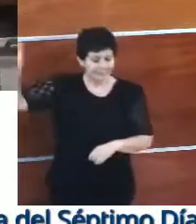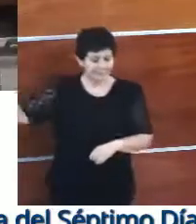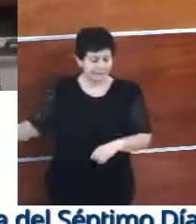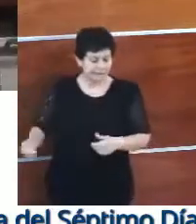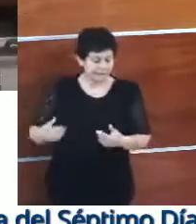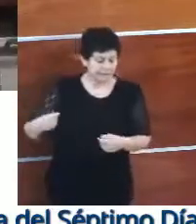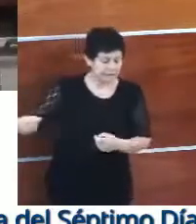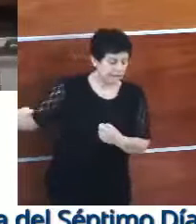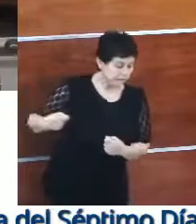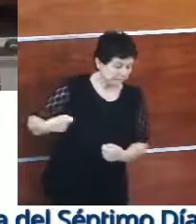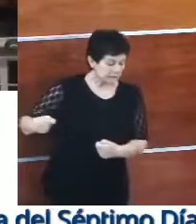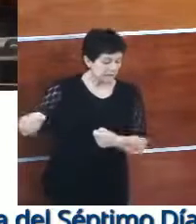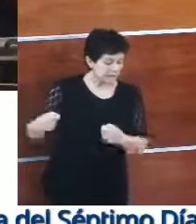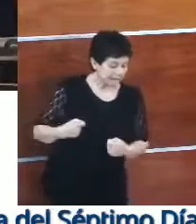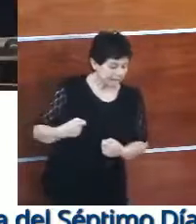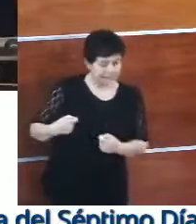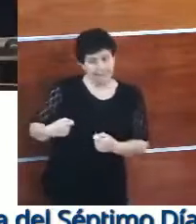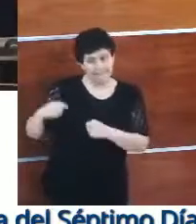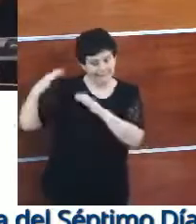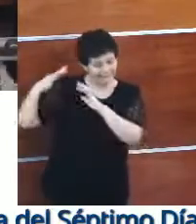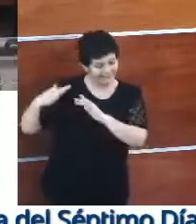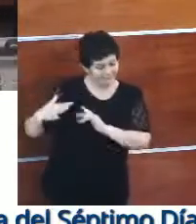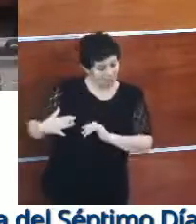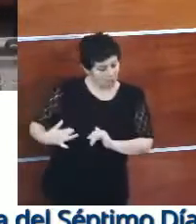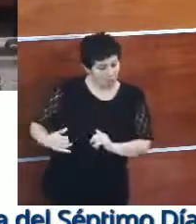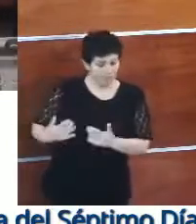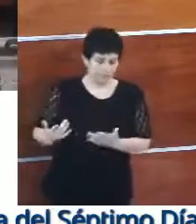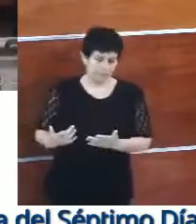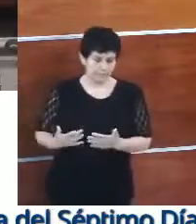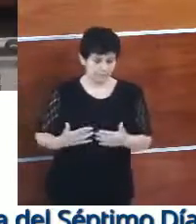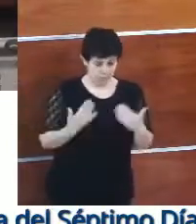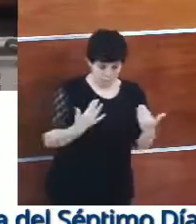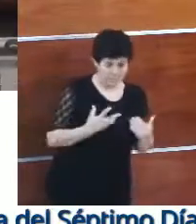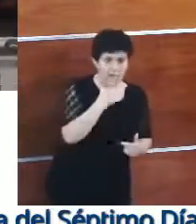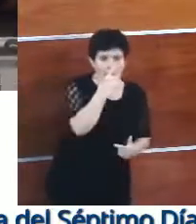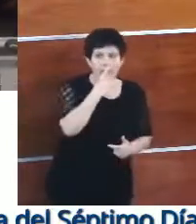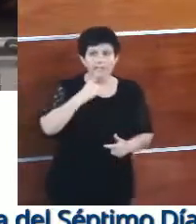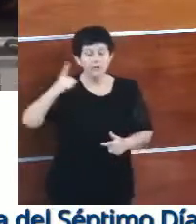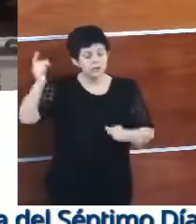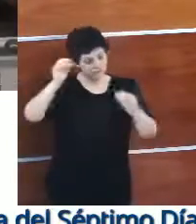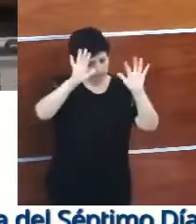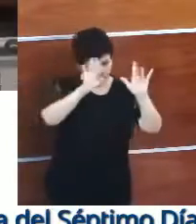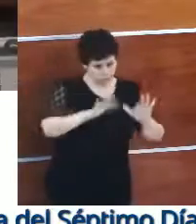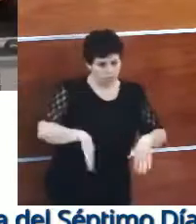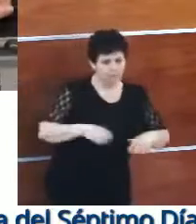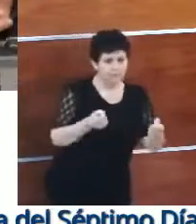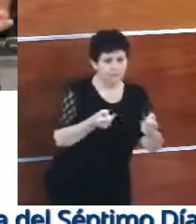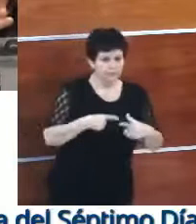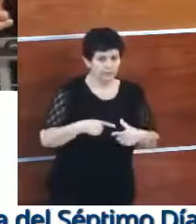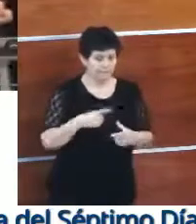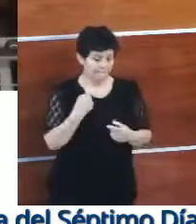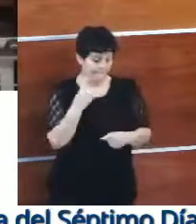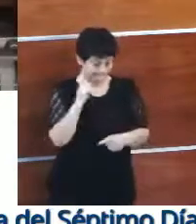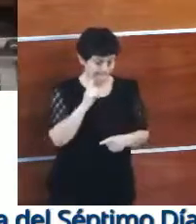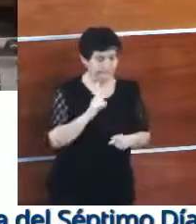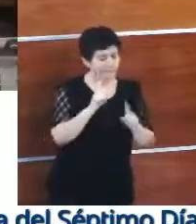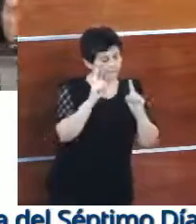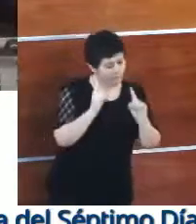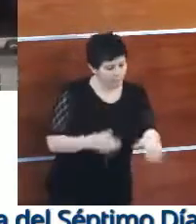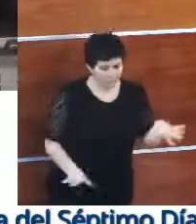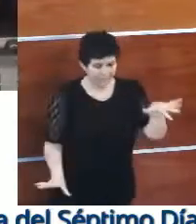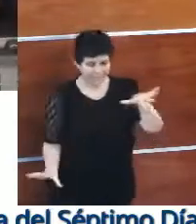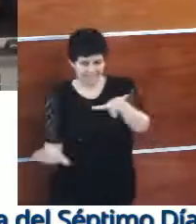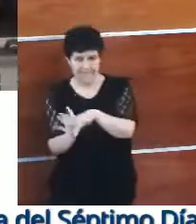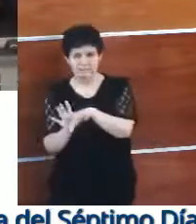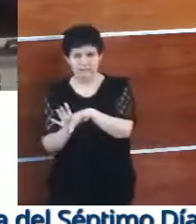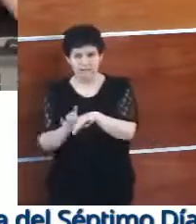con bendiciones en este mundo? Tal vez Dios me da bendiciones, pero puede ser la bendición hasta una trampa del diablo para que yo haga planes